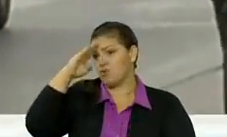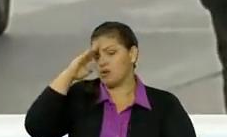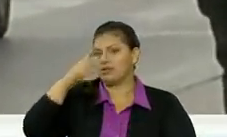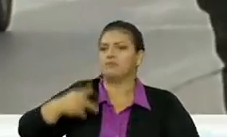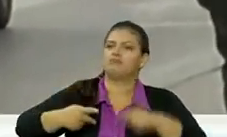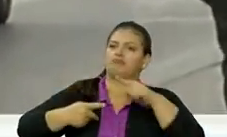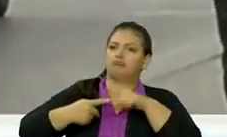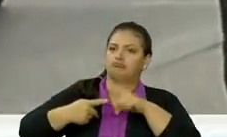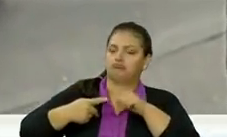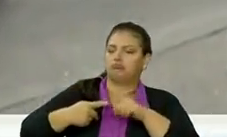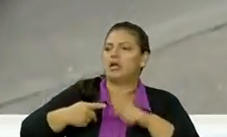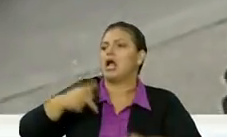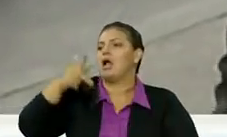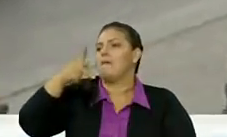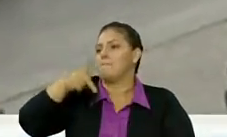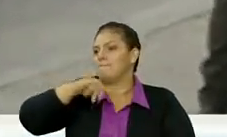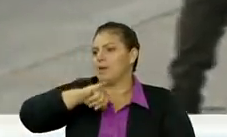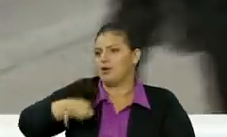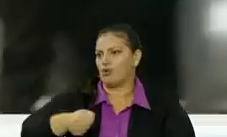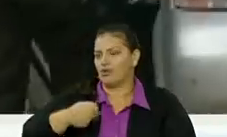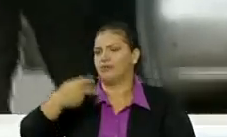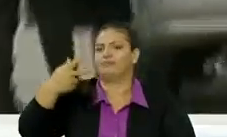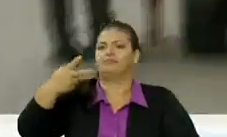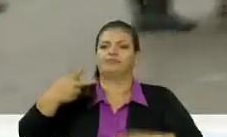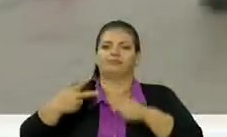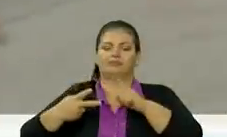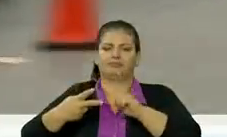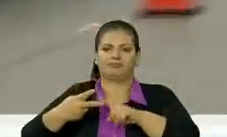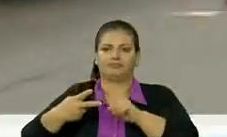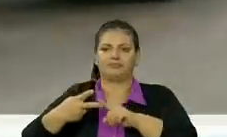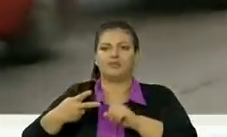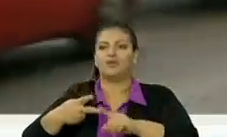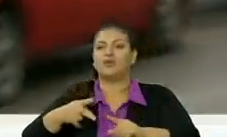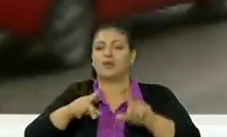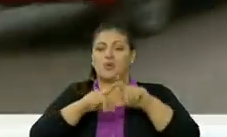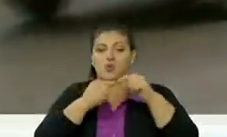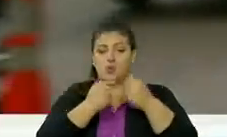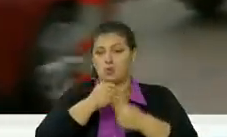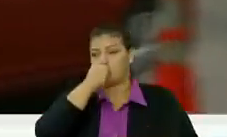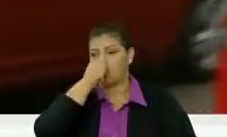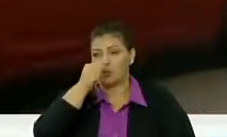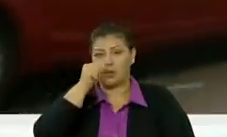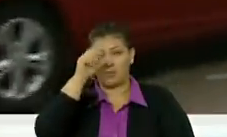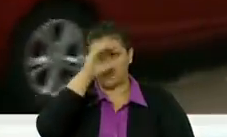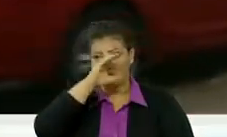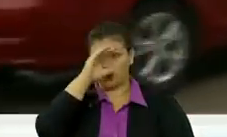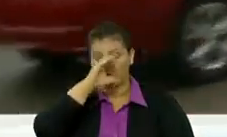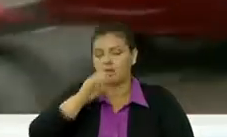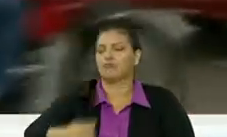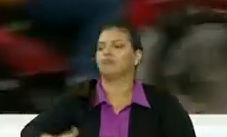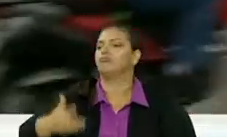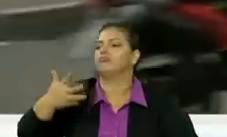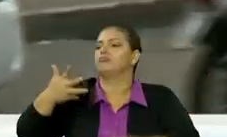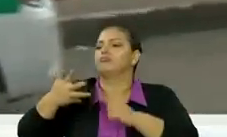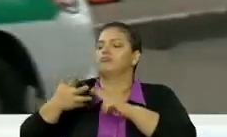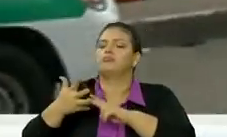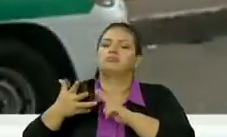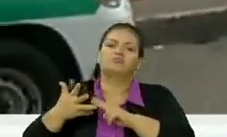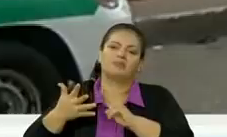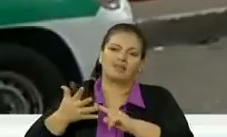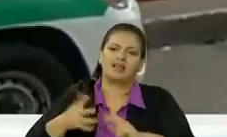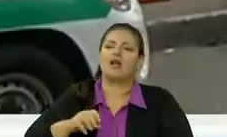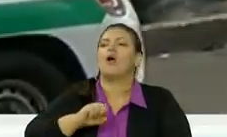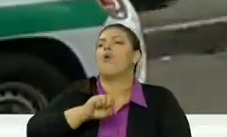de CIPROVAC, de BID, con la finalidad de identificar a personas